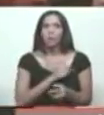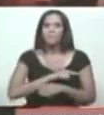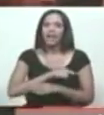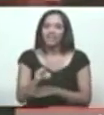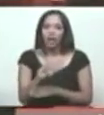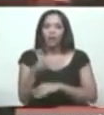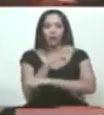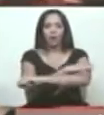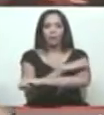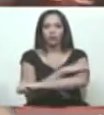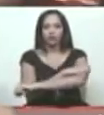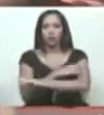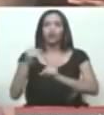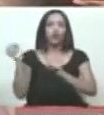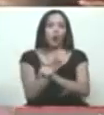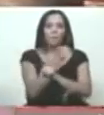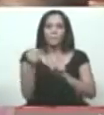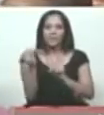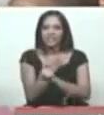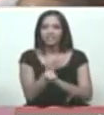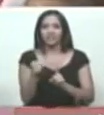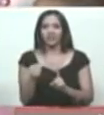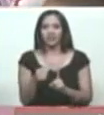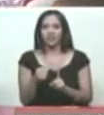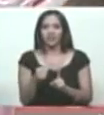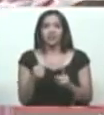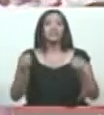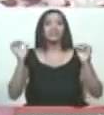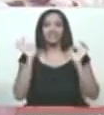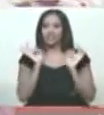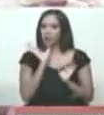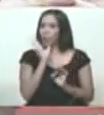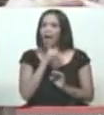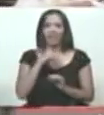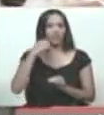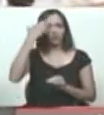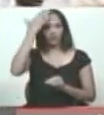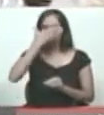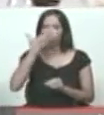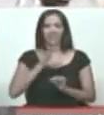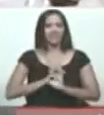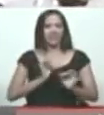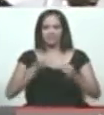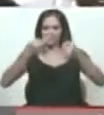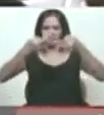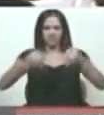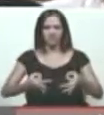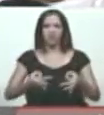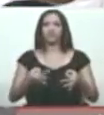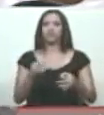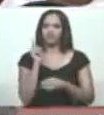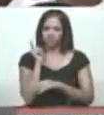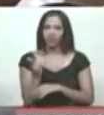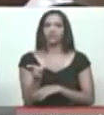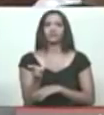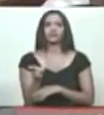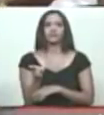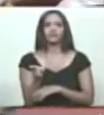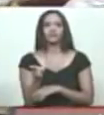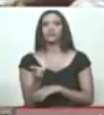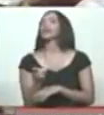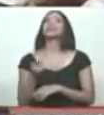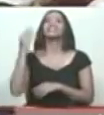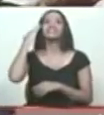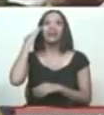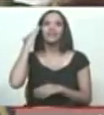la oposición golpista, por la derecha, sin lugar a dudas. sabía lo que